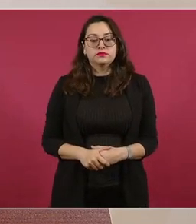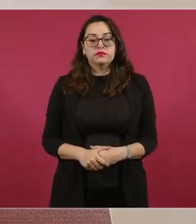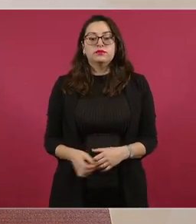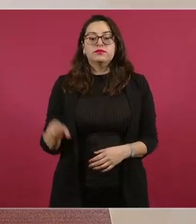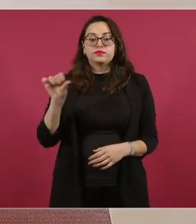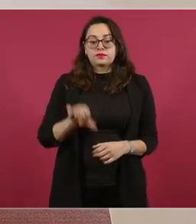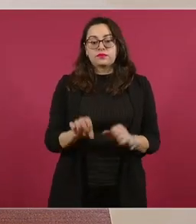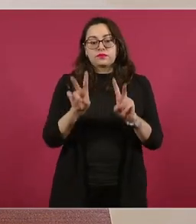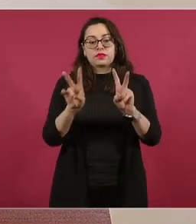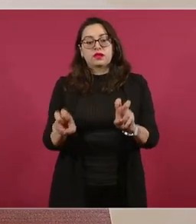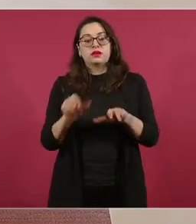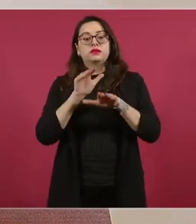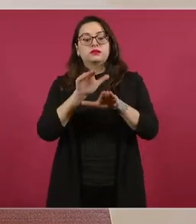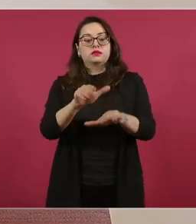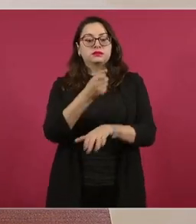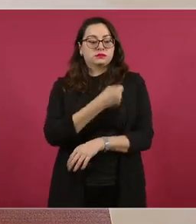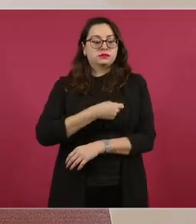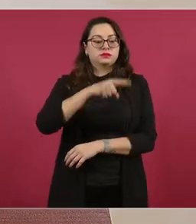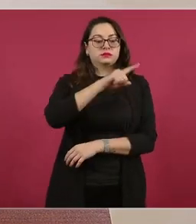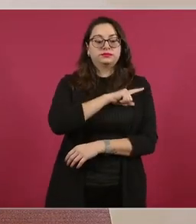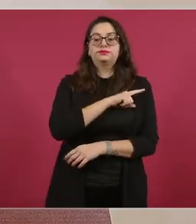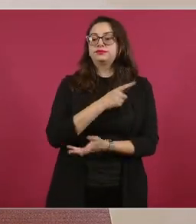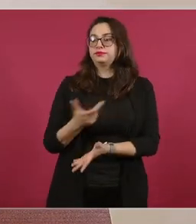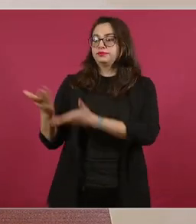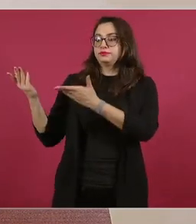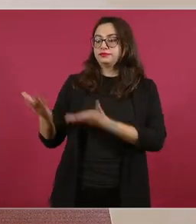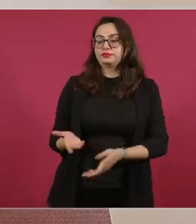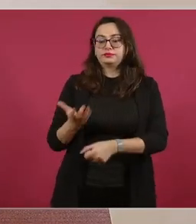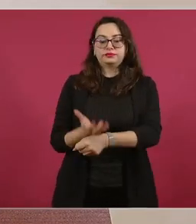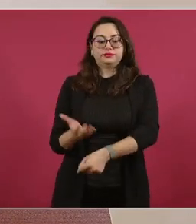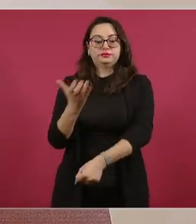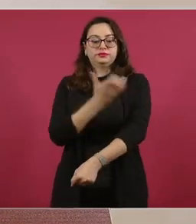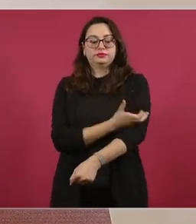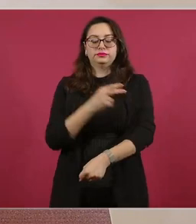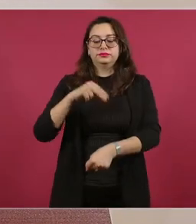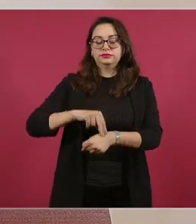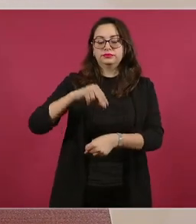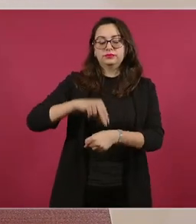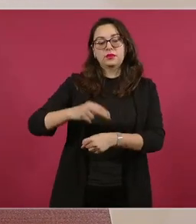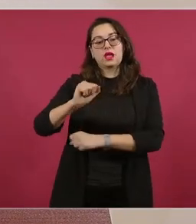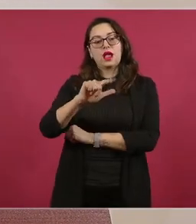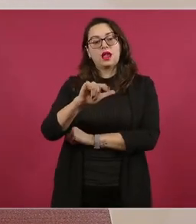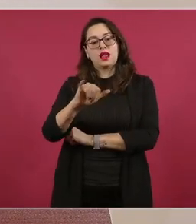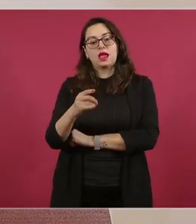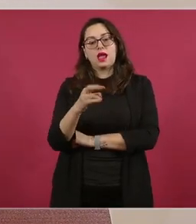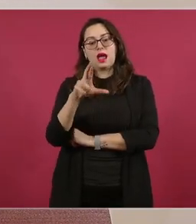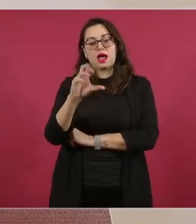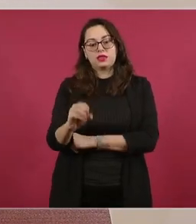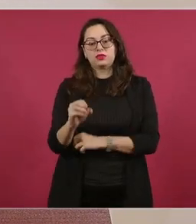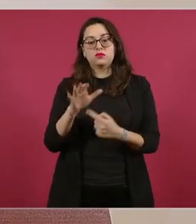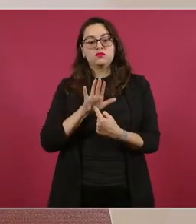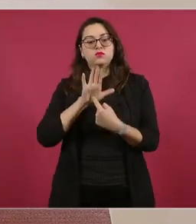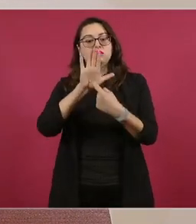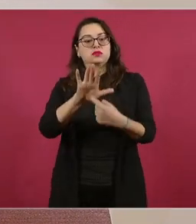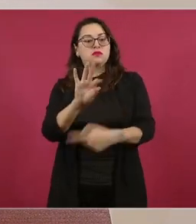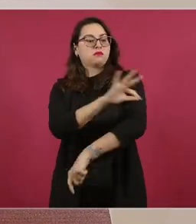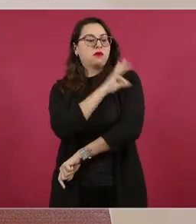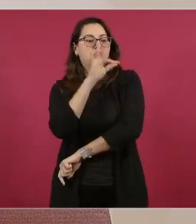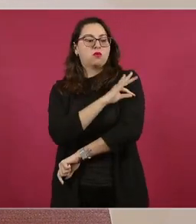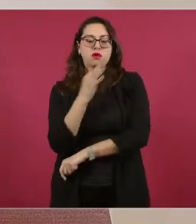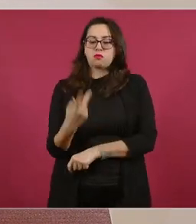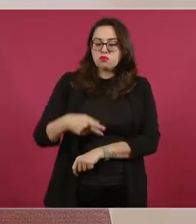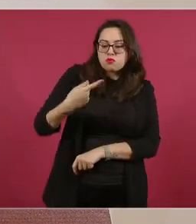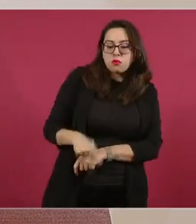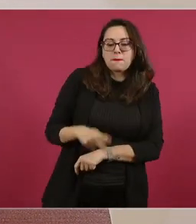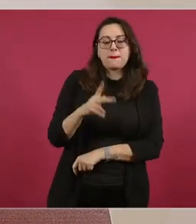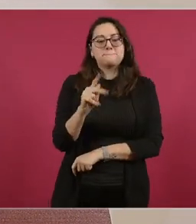el doctor Alejandro Sbarch presentará los avances de la vacuna patria, mientras que el maestro Zoé Robledo